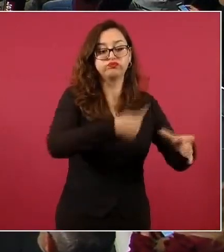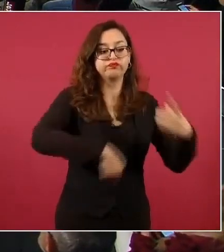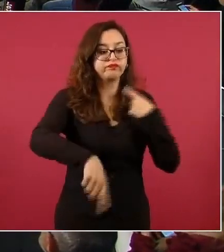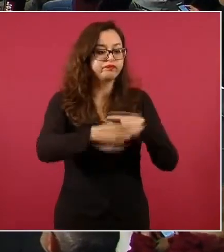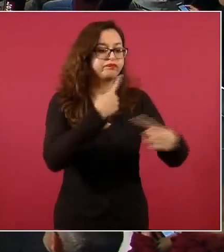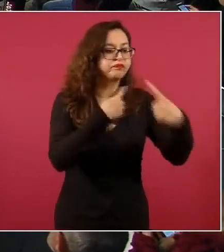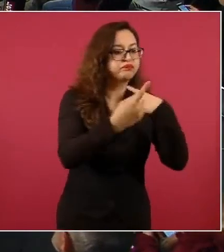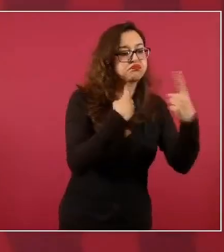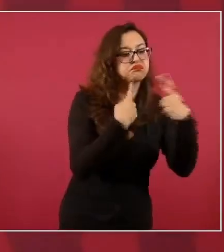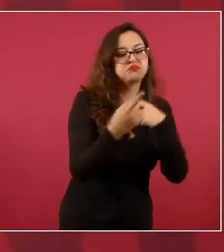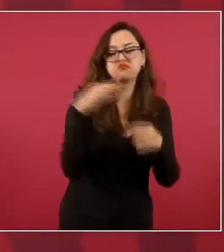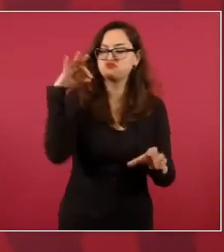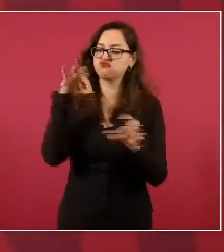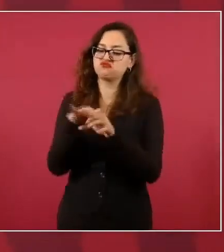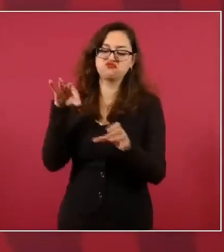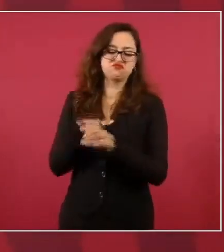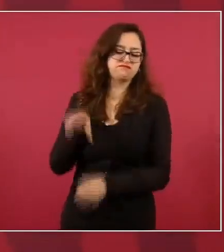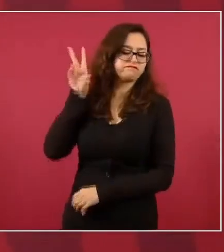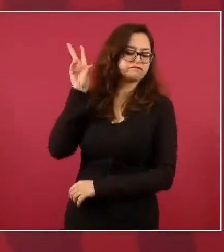deciden